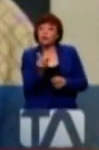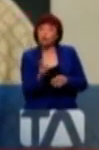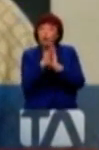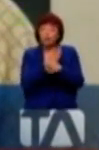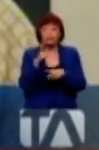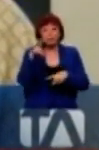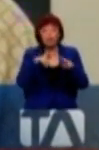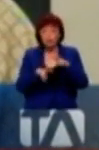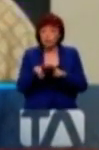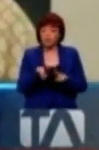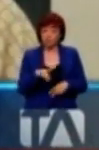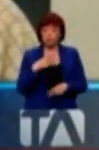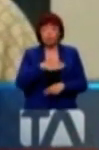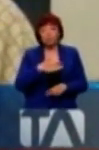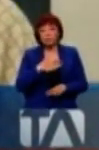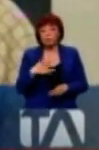ese momento,